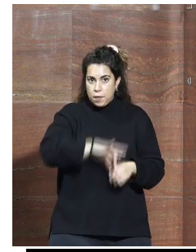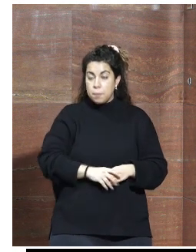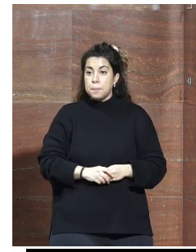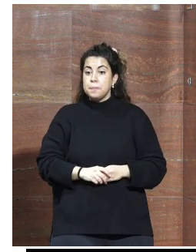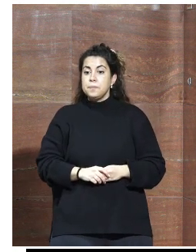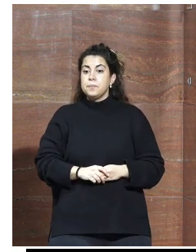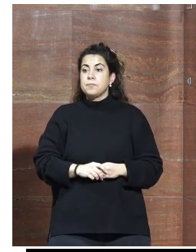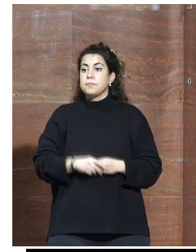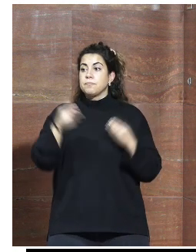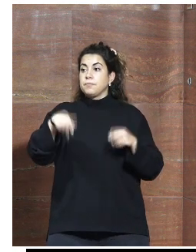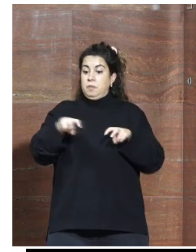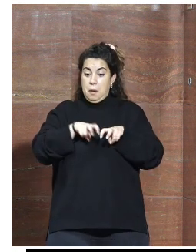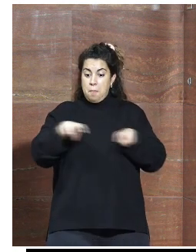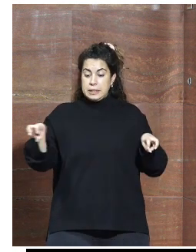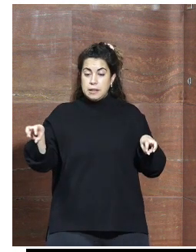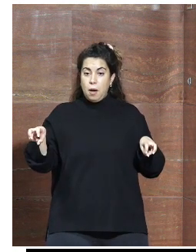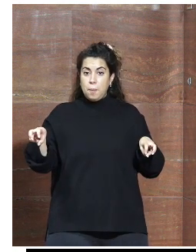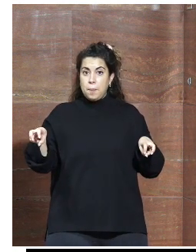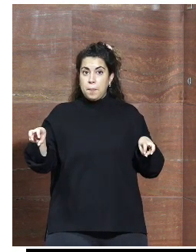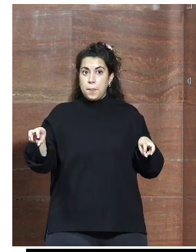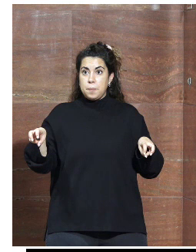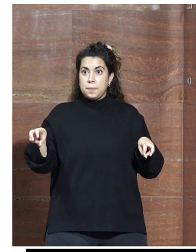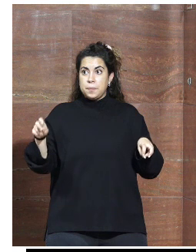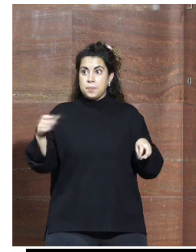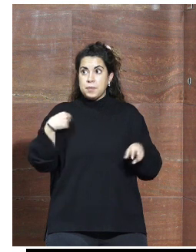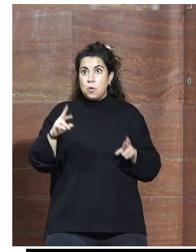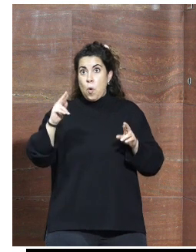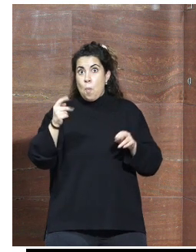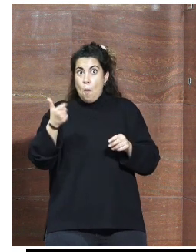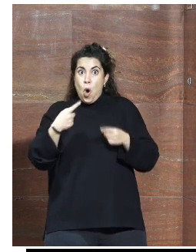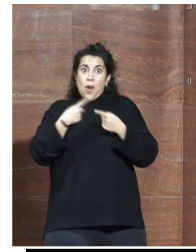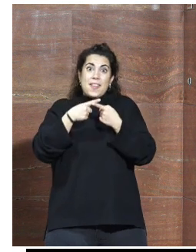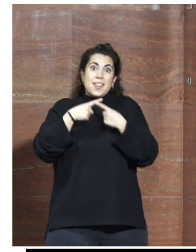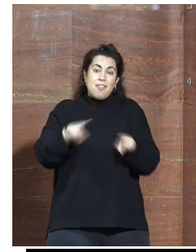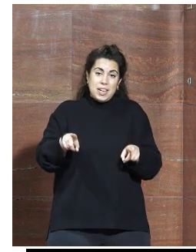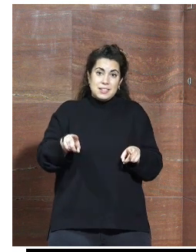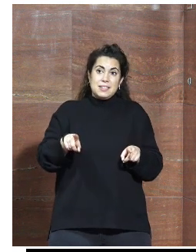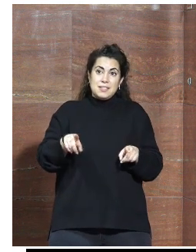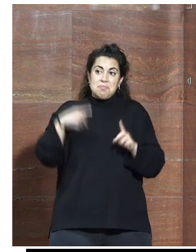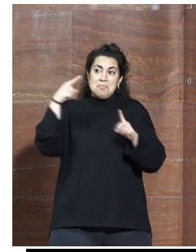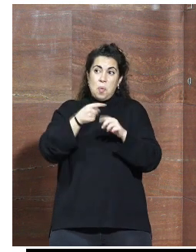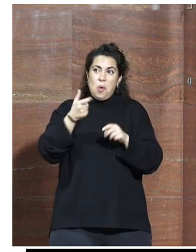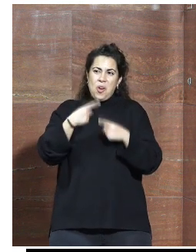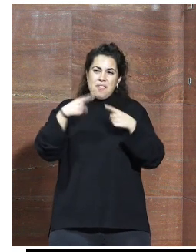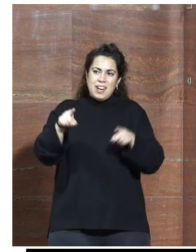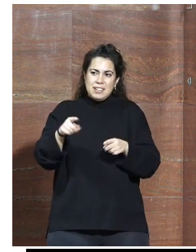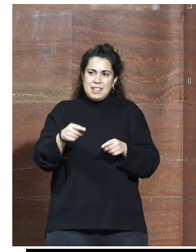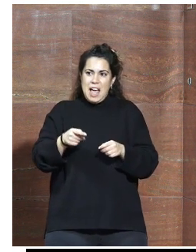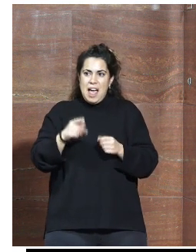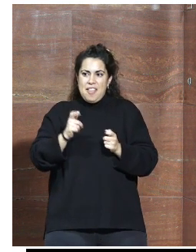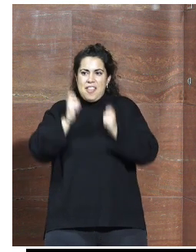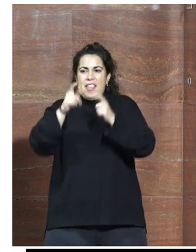Bueno, pues la mesa de esta tarde pretendía ser un poco distinta. Pretendíamos generar un poco más de